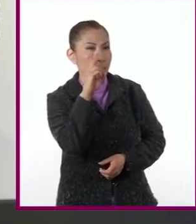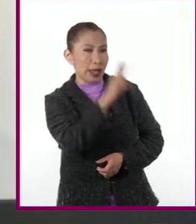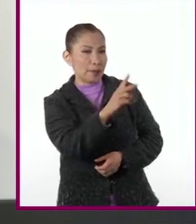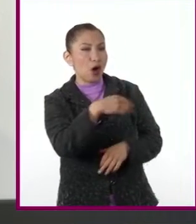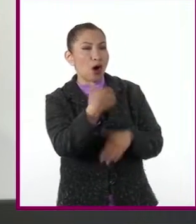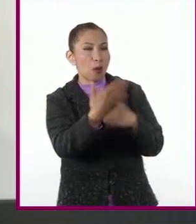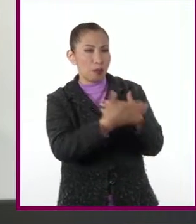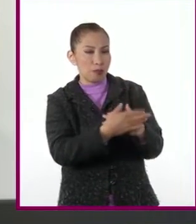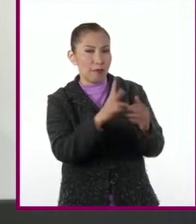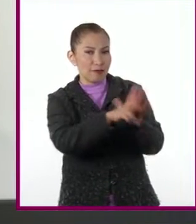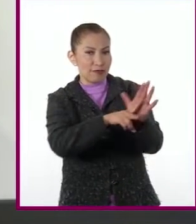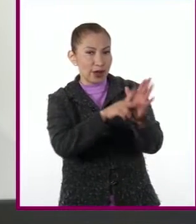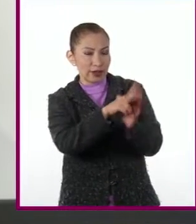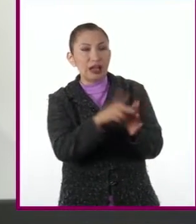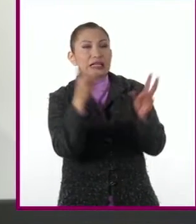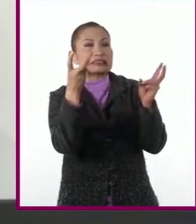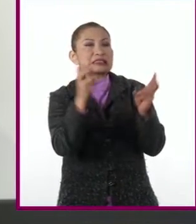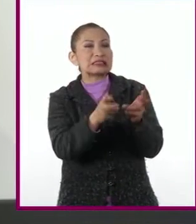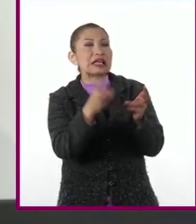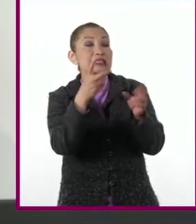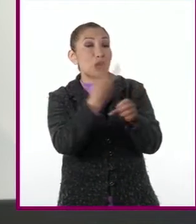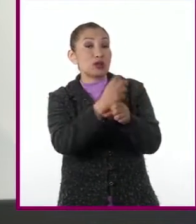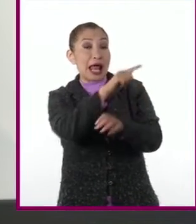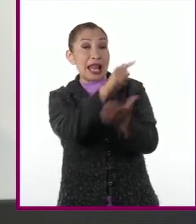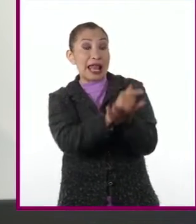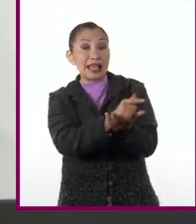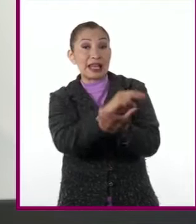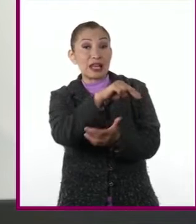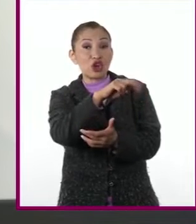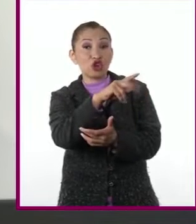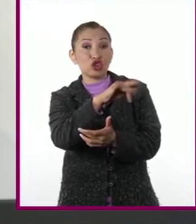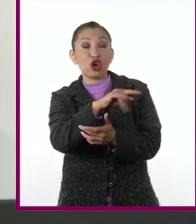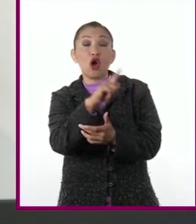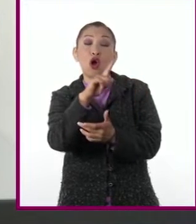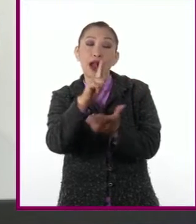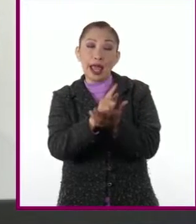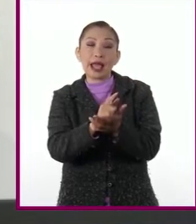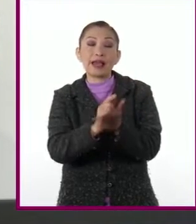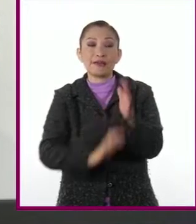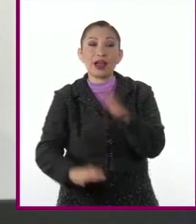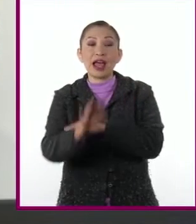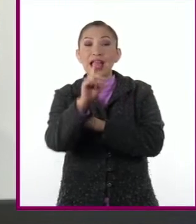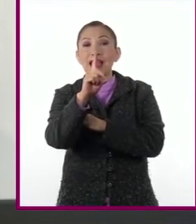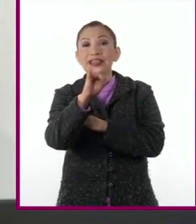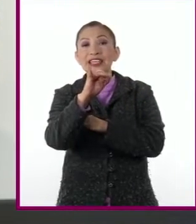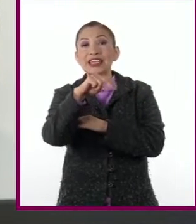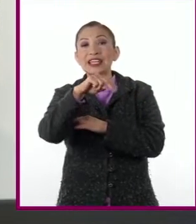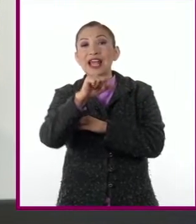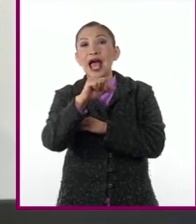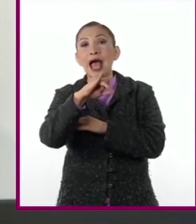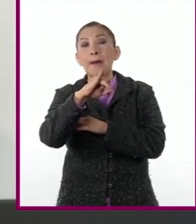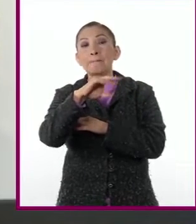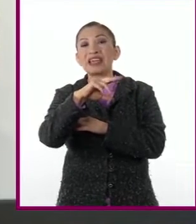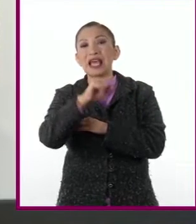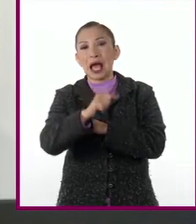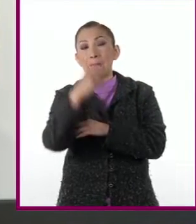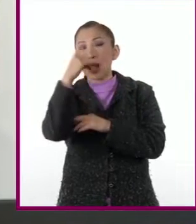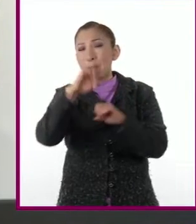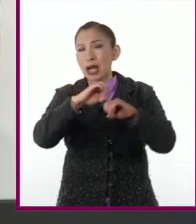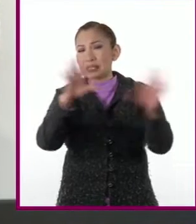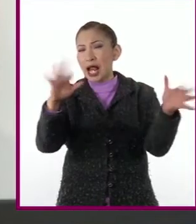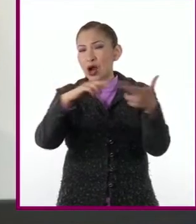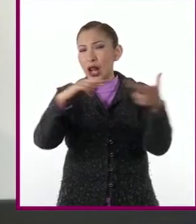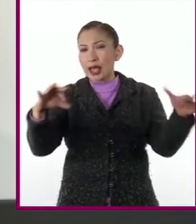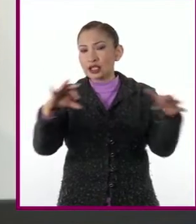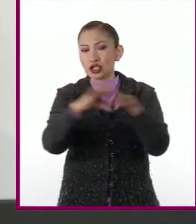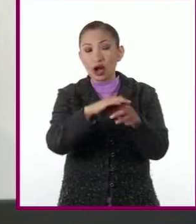Veamos el siguiente video sobre la segunda ley de Newton o ley fundamental de la dinámica, para aclarar un poco más la